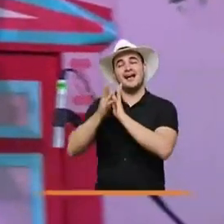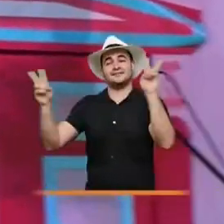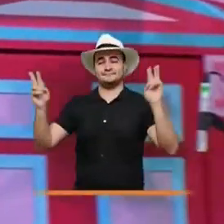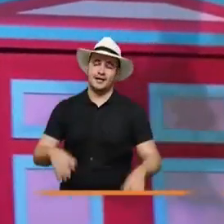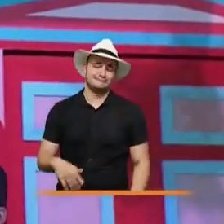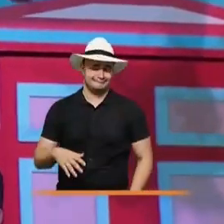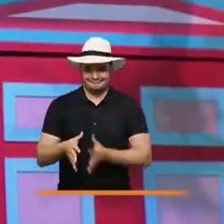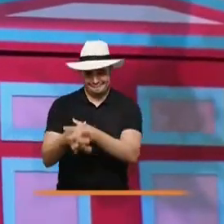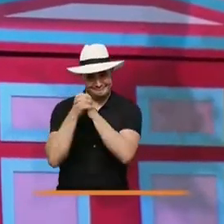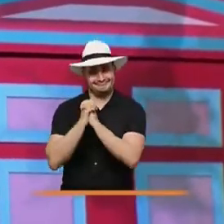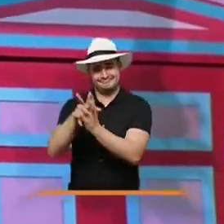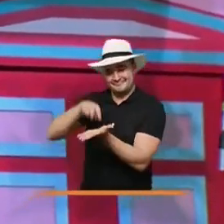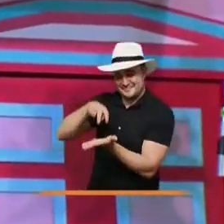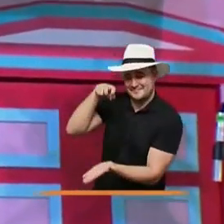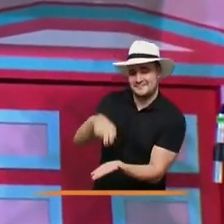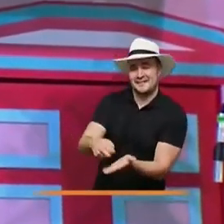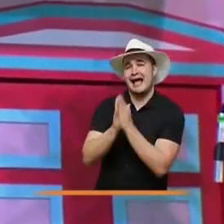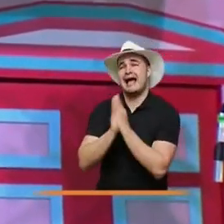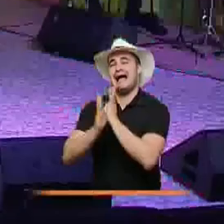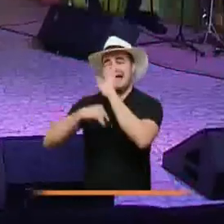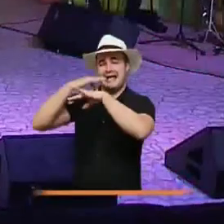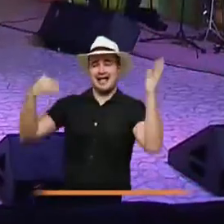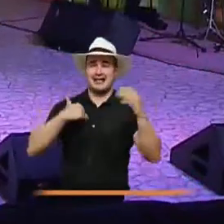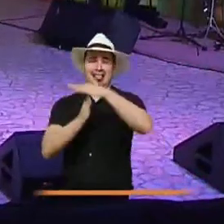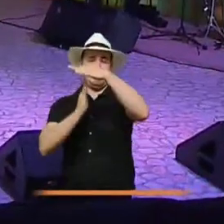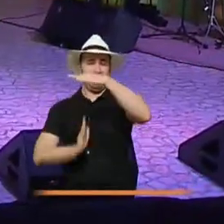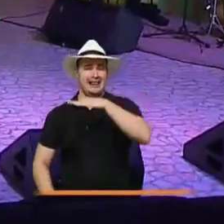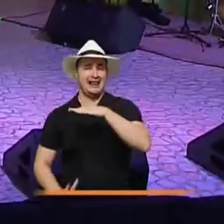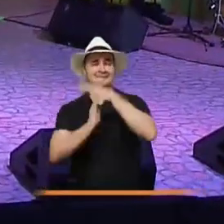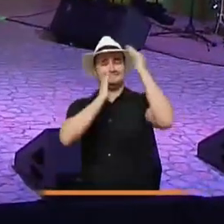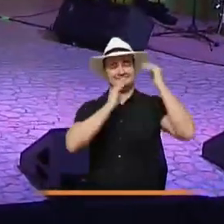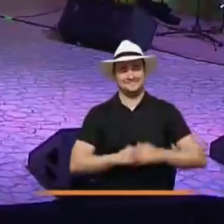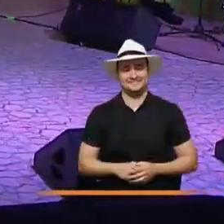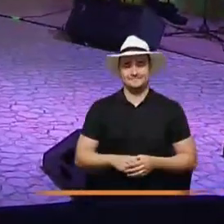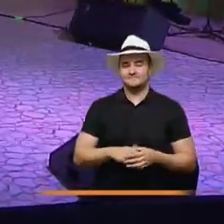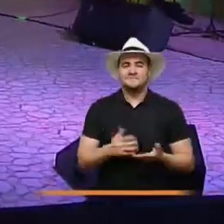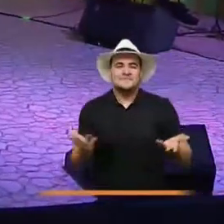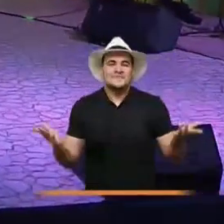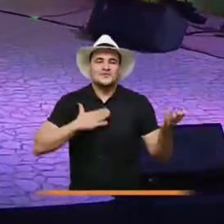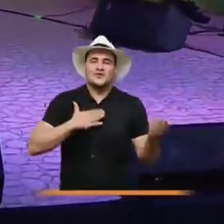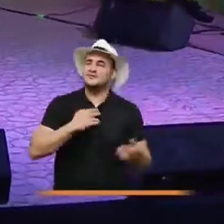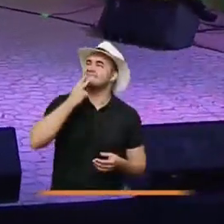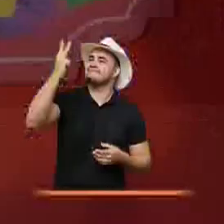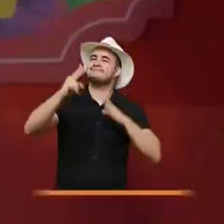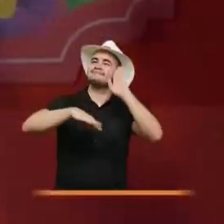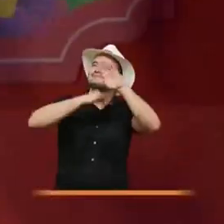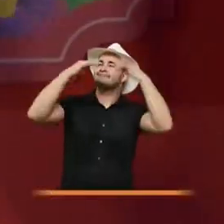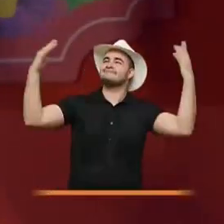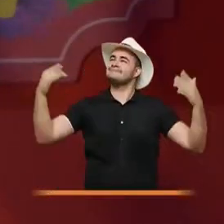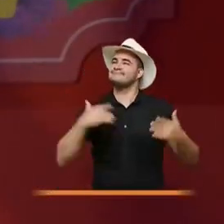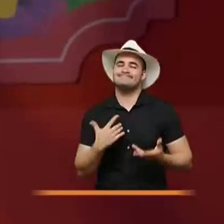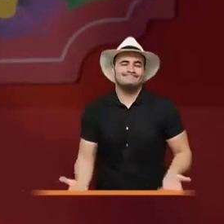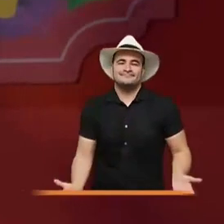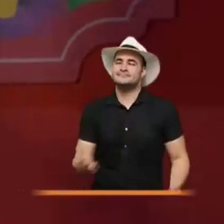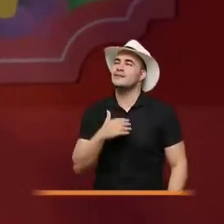floral hoy ayuda celestial es que yo miro para el cielo y